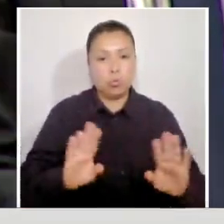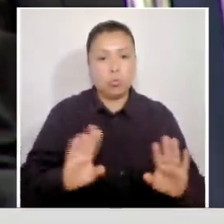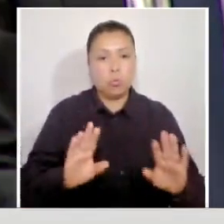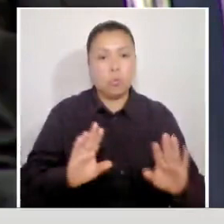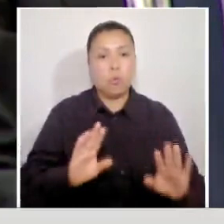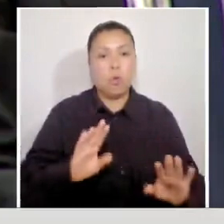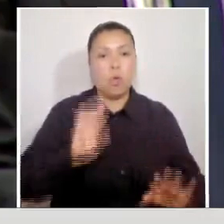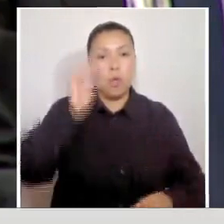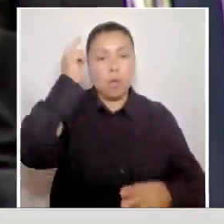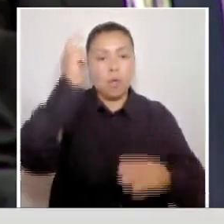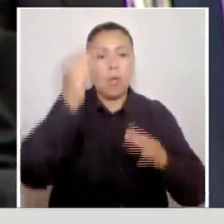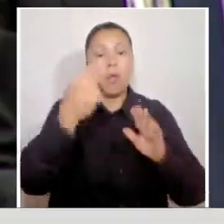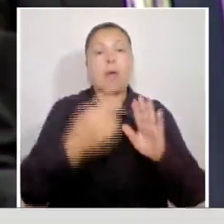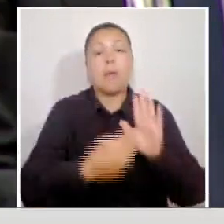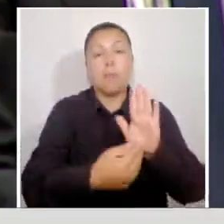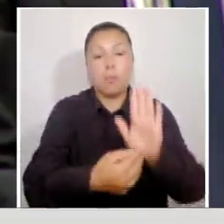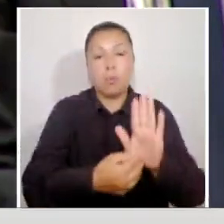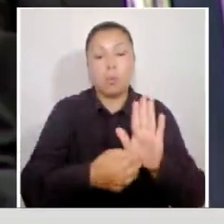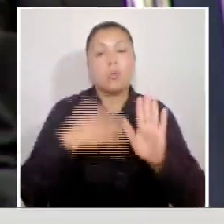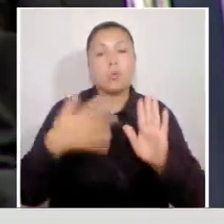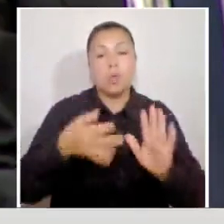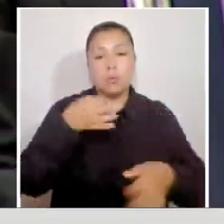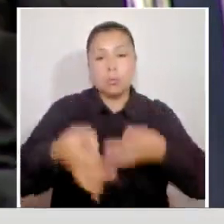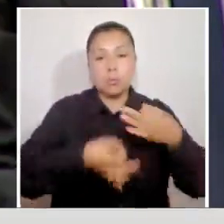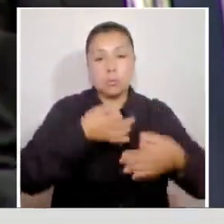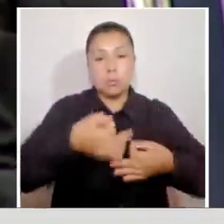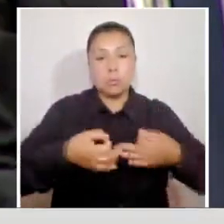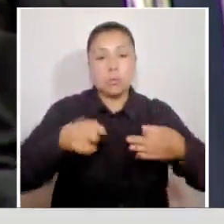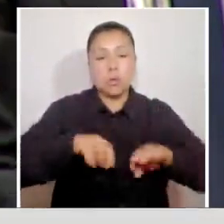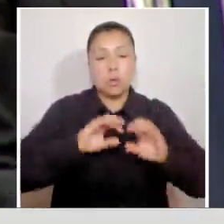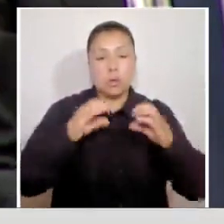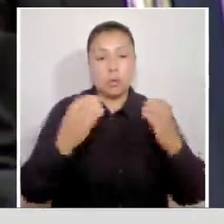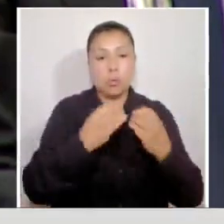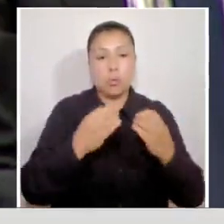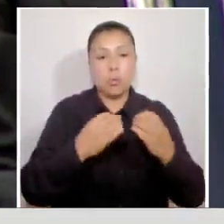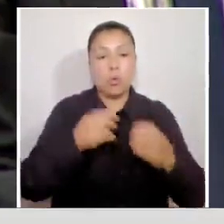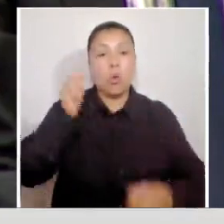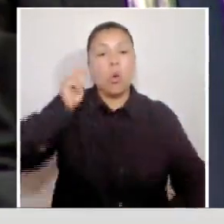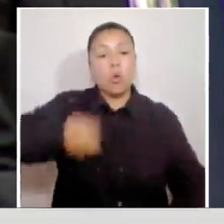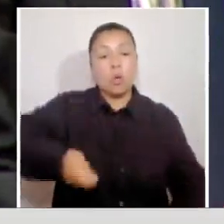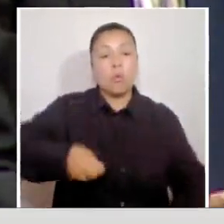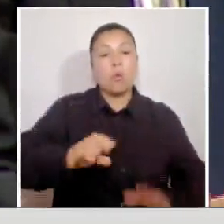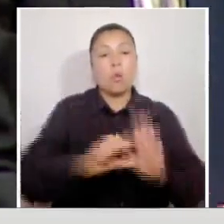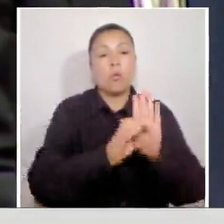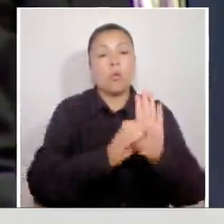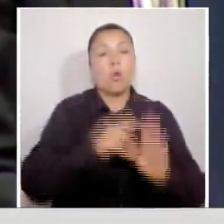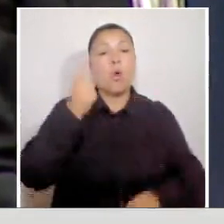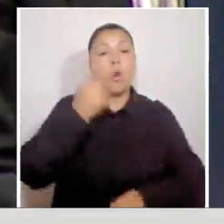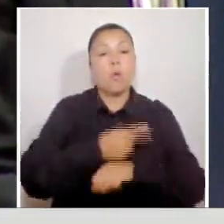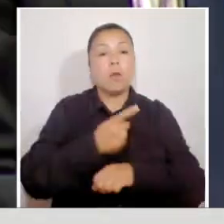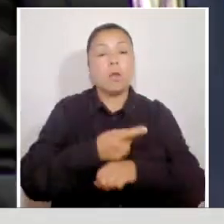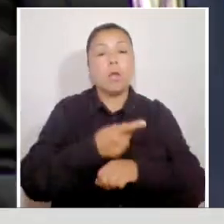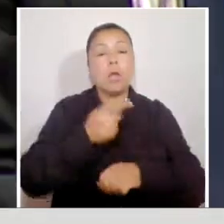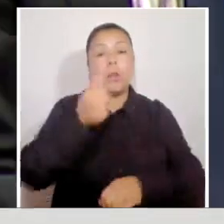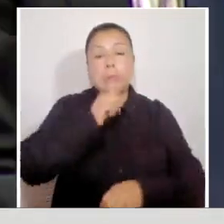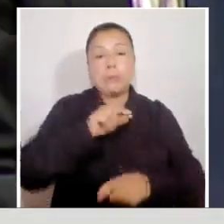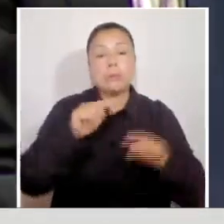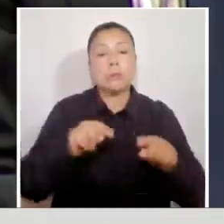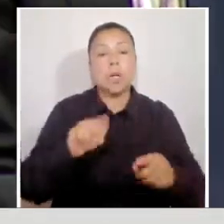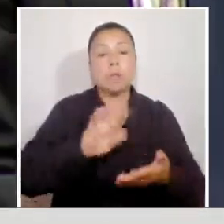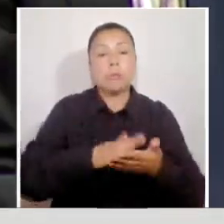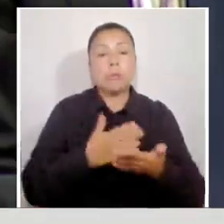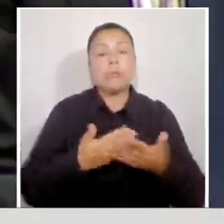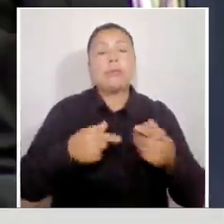señalada pero dado los precedentes de este corporación como lo del tribunal constitucional se ve obligado a hacer esa reserva para mantener la sanidad del sistema